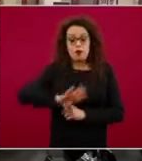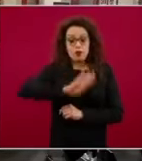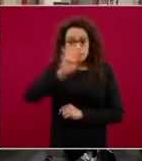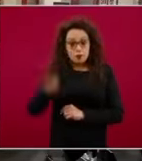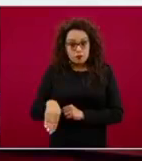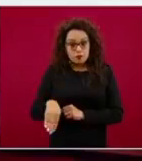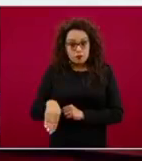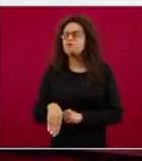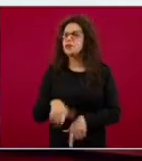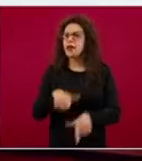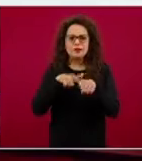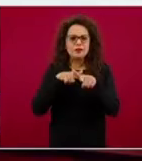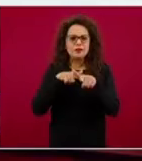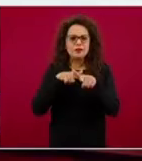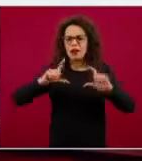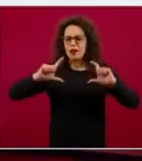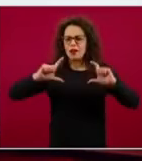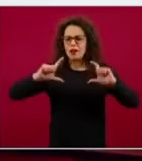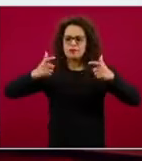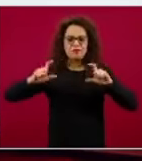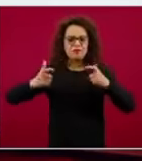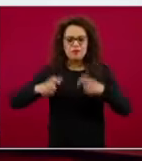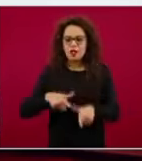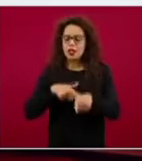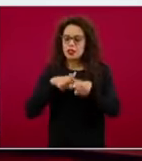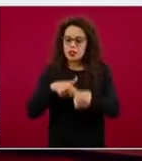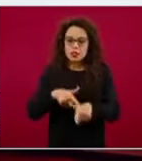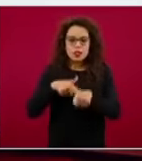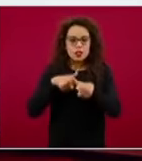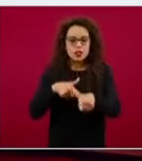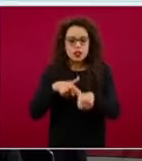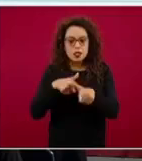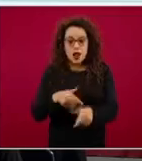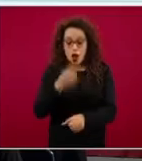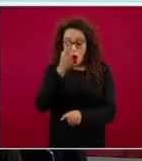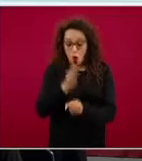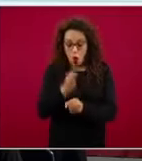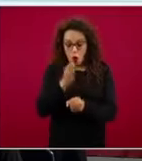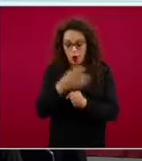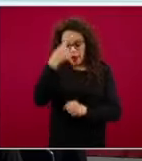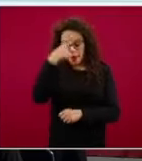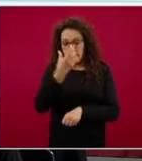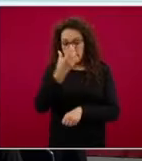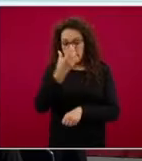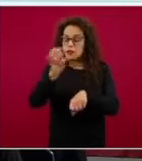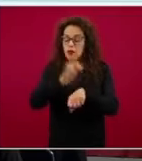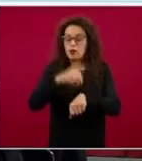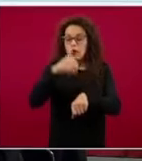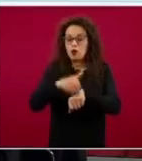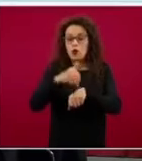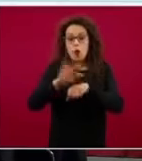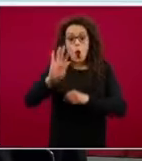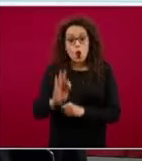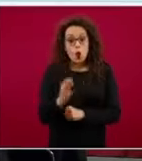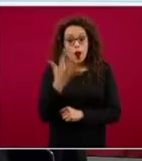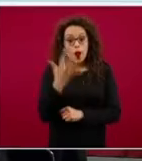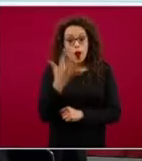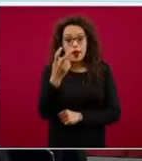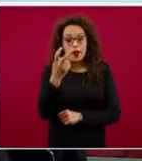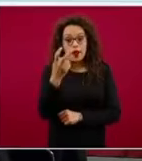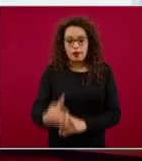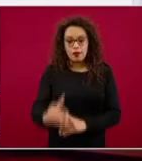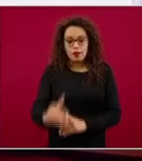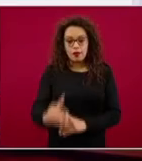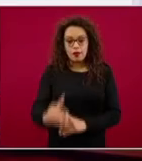bajando. Sigue bajando. Y en este momento, para la semana 45 del año, que es el corte de